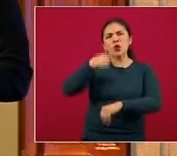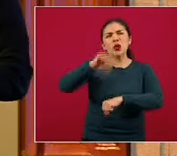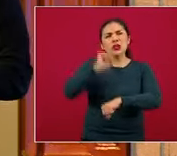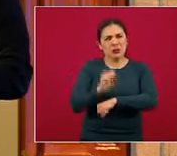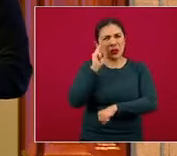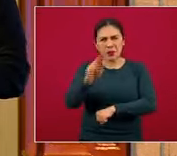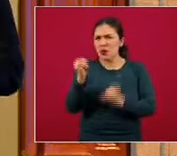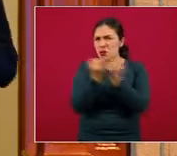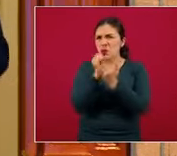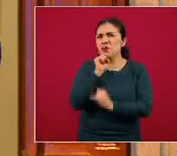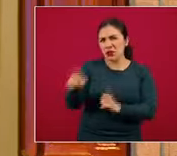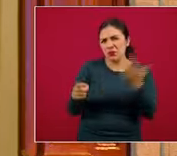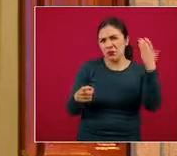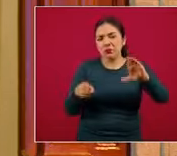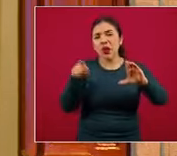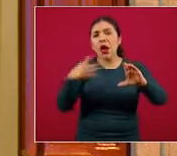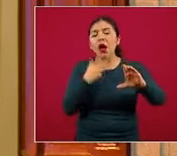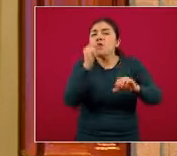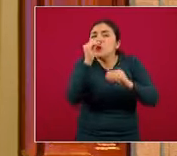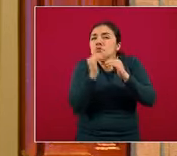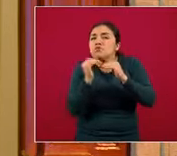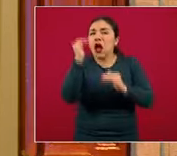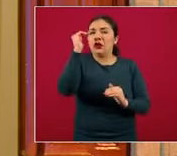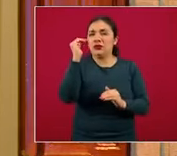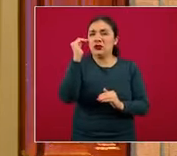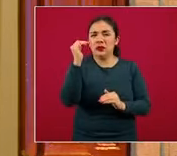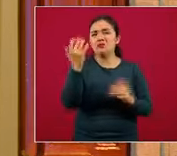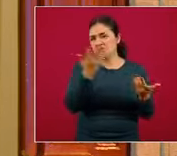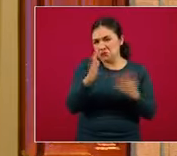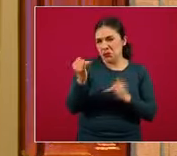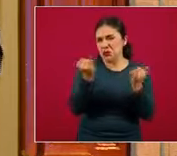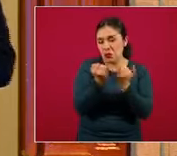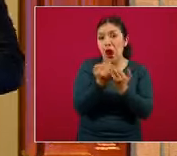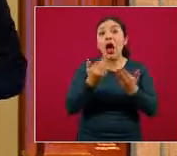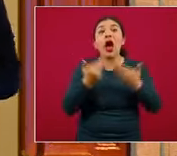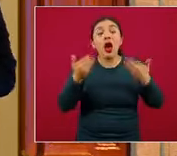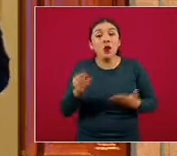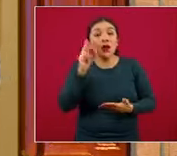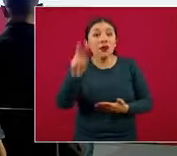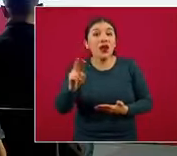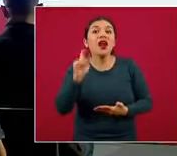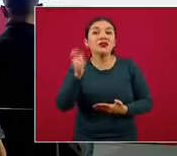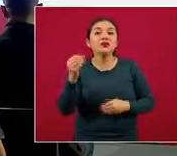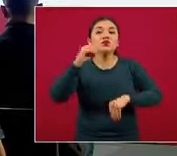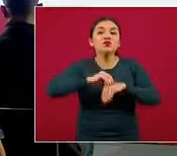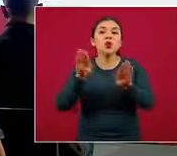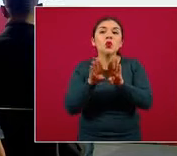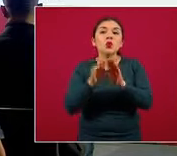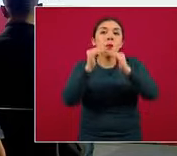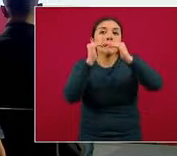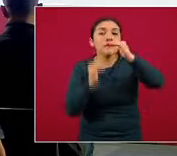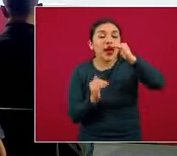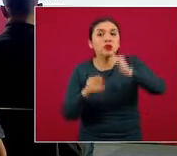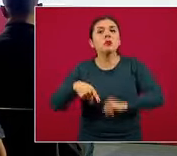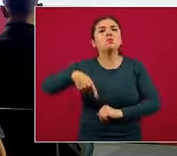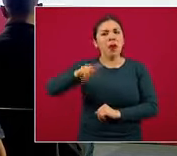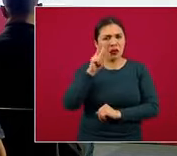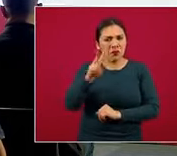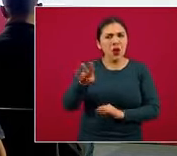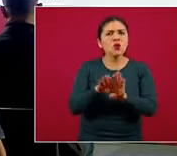estas gráficas, habíamos tenido un incremento similar, ahora se comporta como una disminución, aunque el